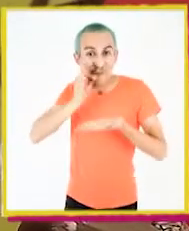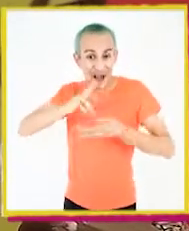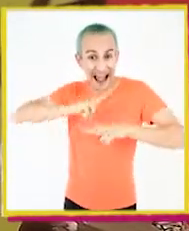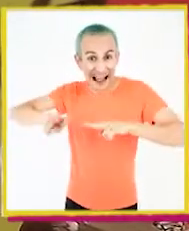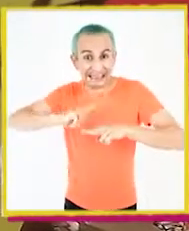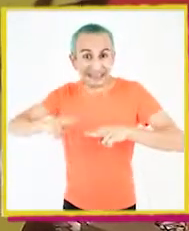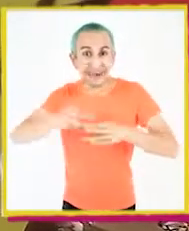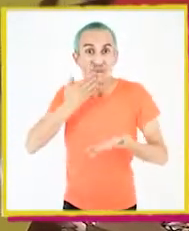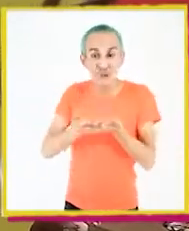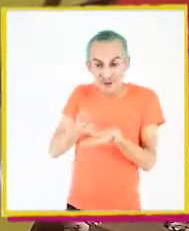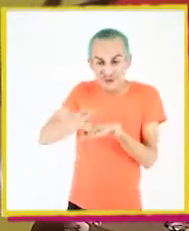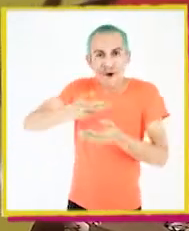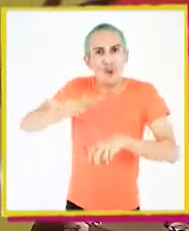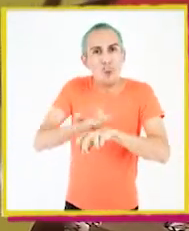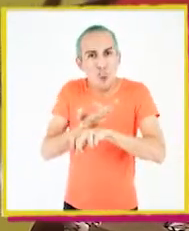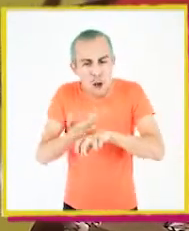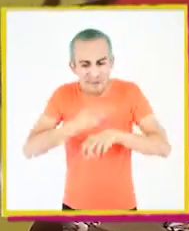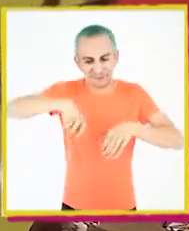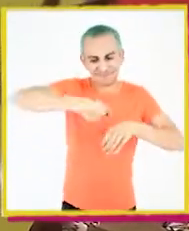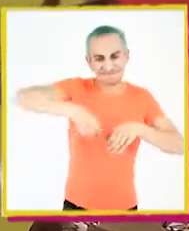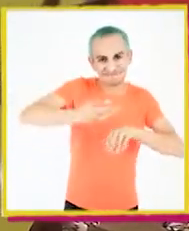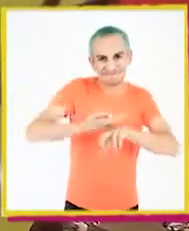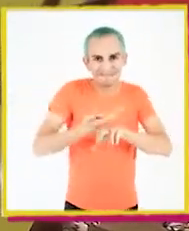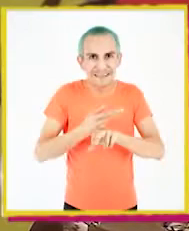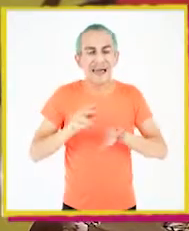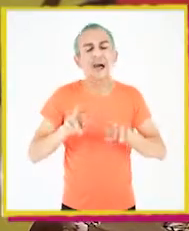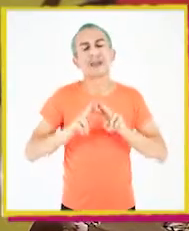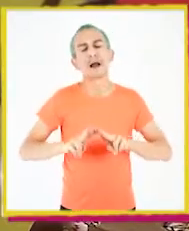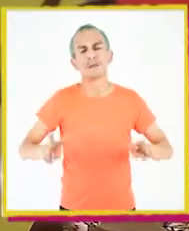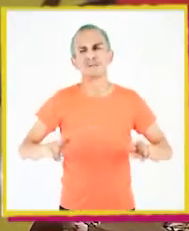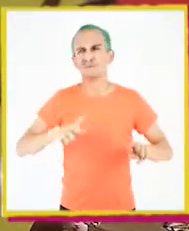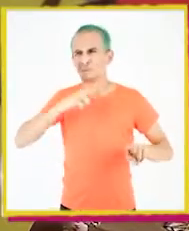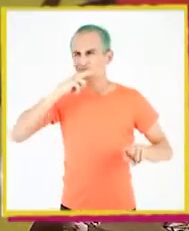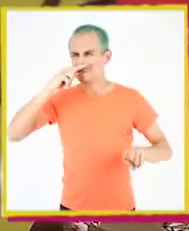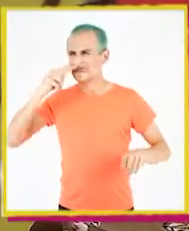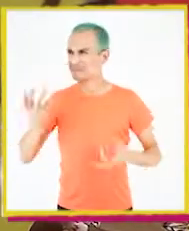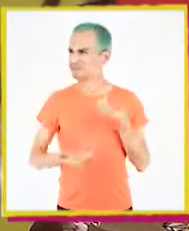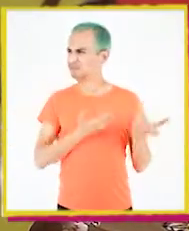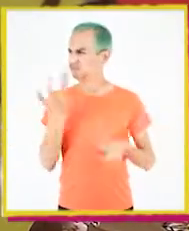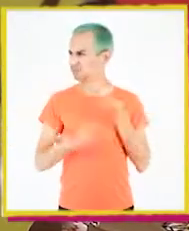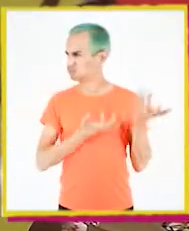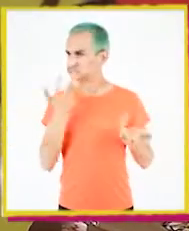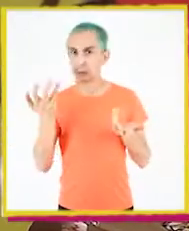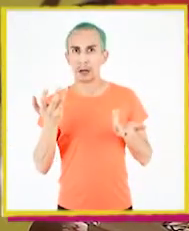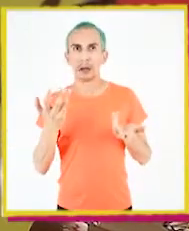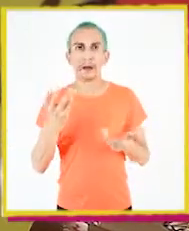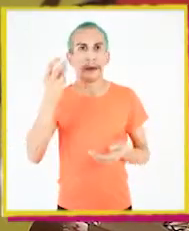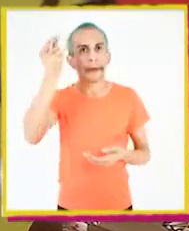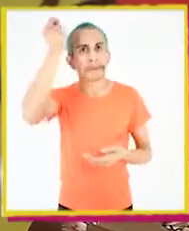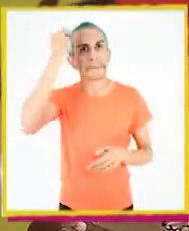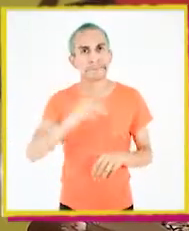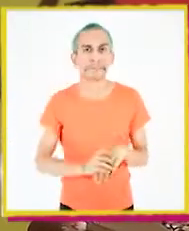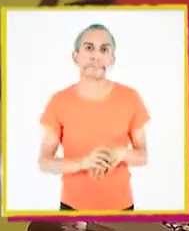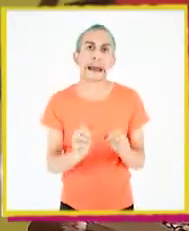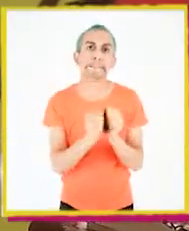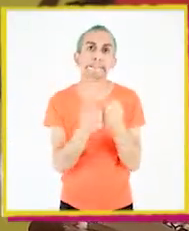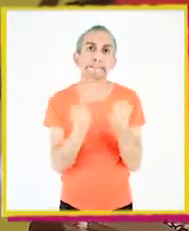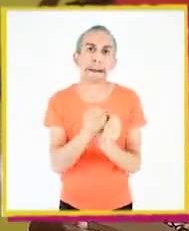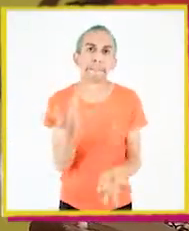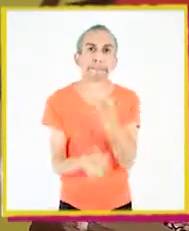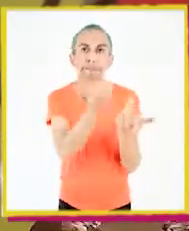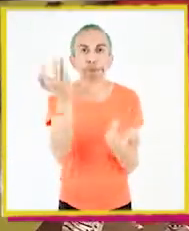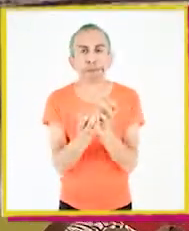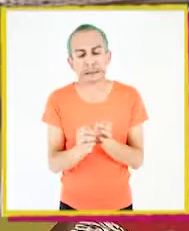el desayuno. Y mientras me hacía un huevo tranquilamente, empecé a sentir olor a quemado. Adivinen. Sí, se me quemó el